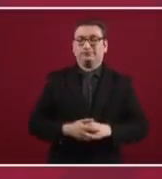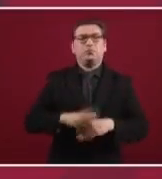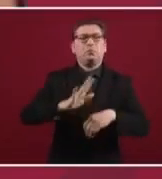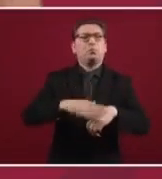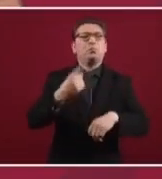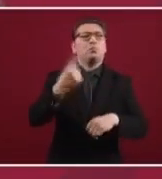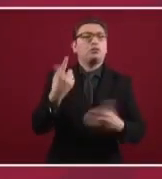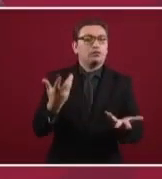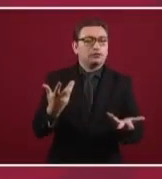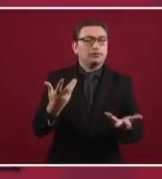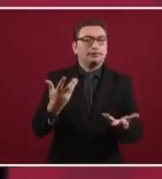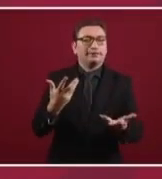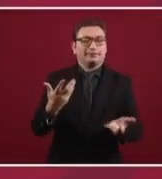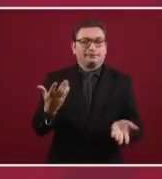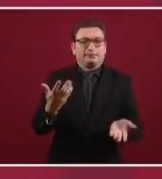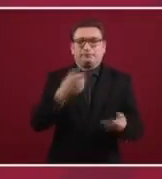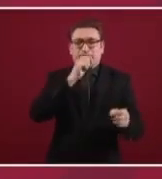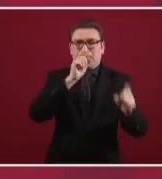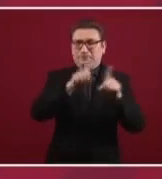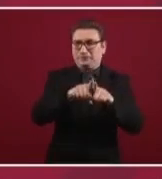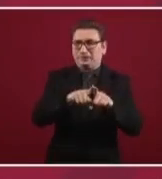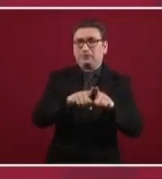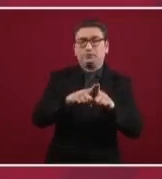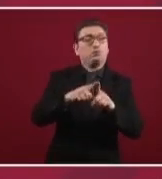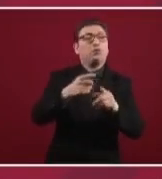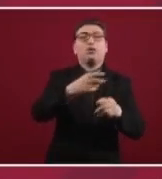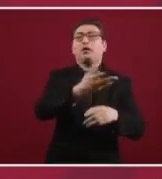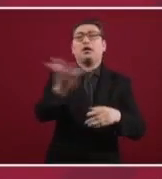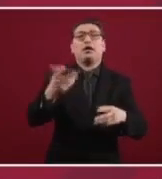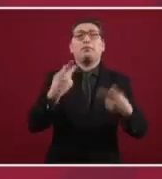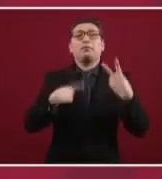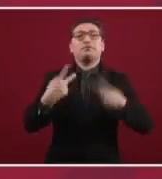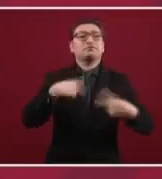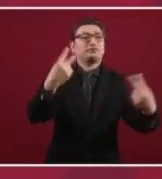porque también quienes nos están viendo